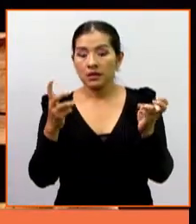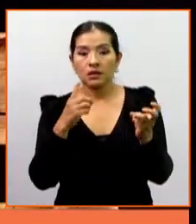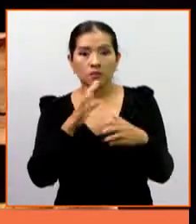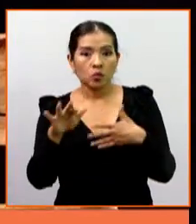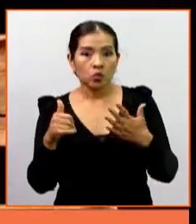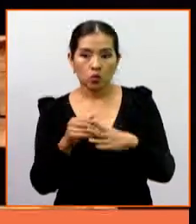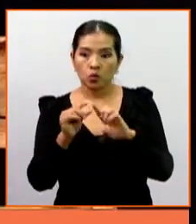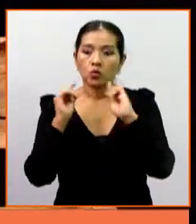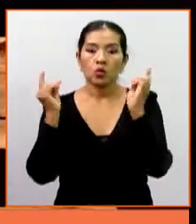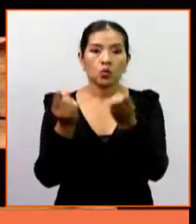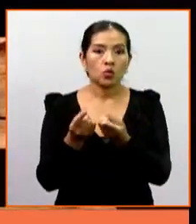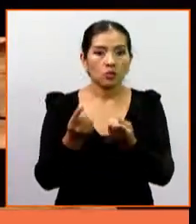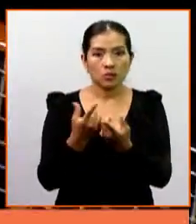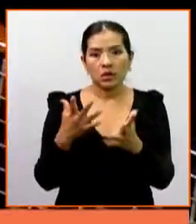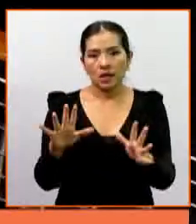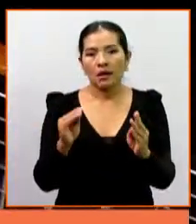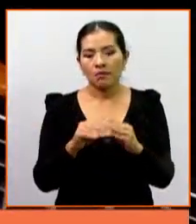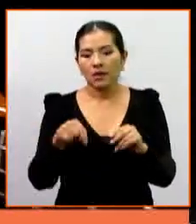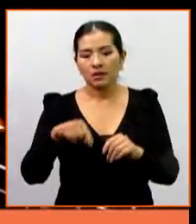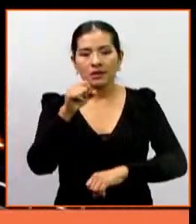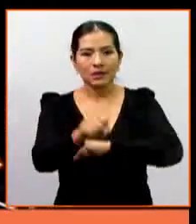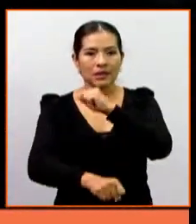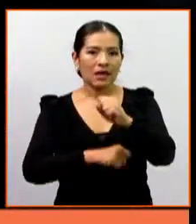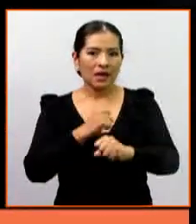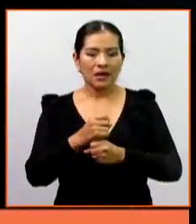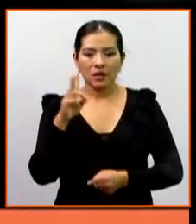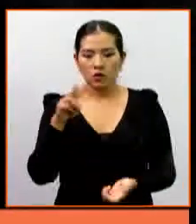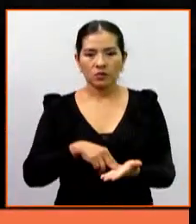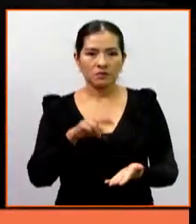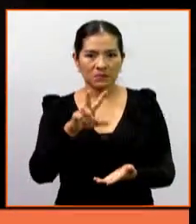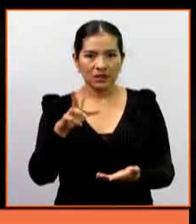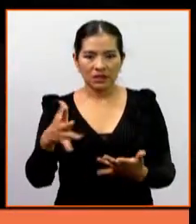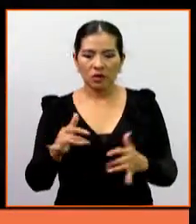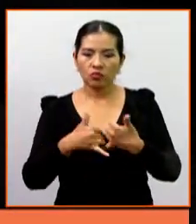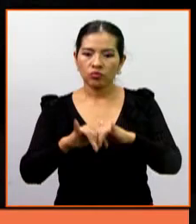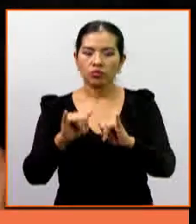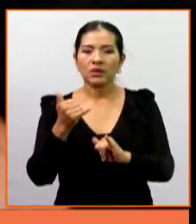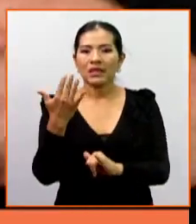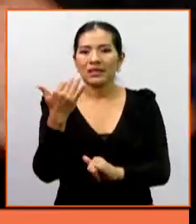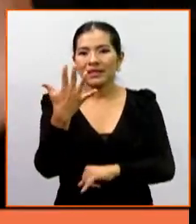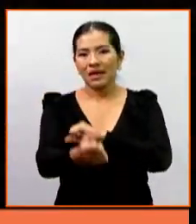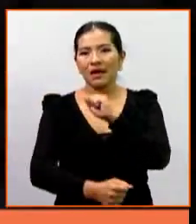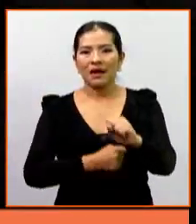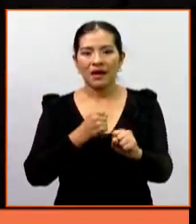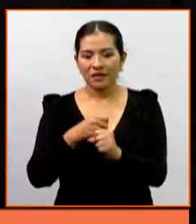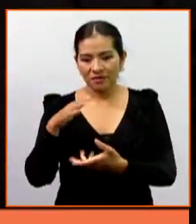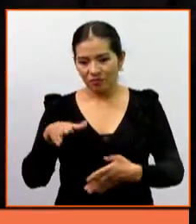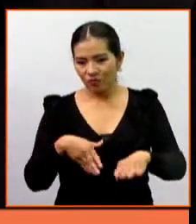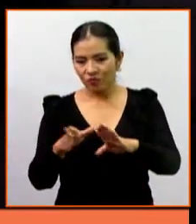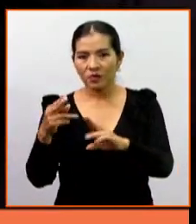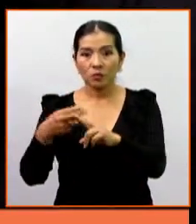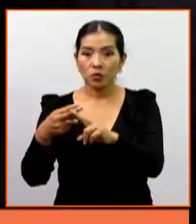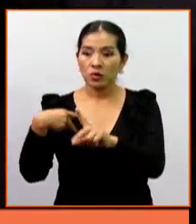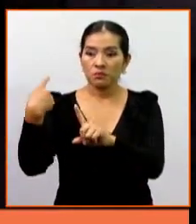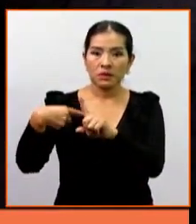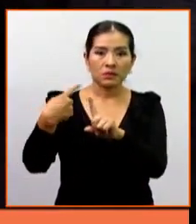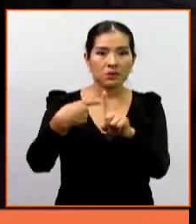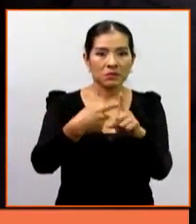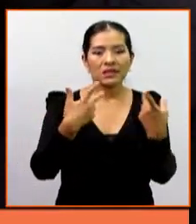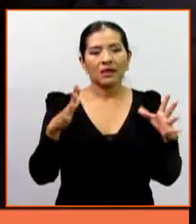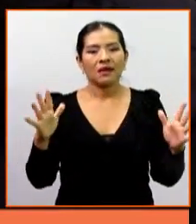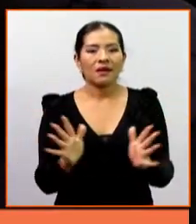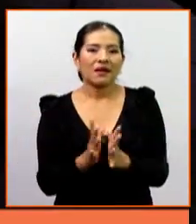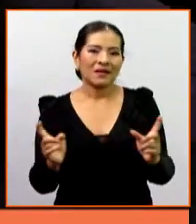de mi agrupación que vamos a cumplir ya este año 2023, ya 15 años de trayectoria, imagínate. ¡Wow! Ya en unos meses más ya es el aniversario. Y